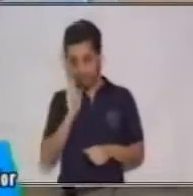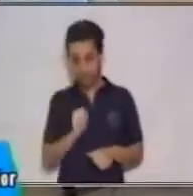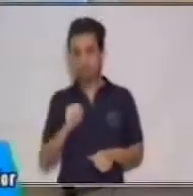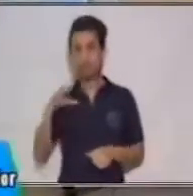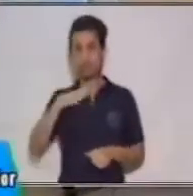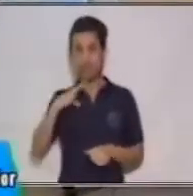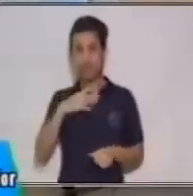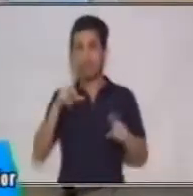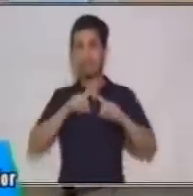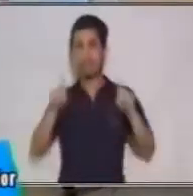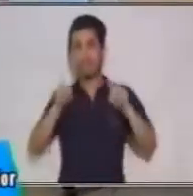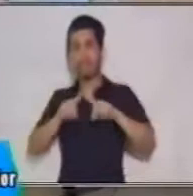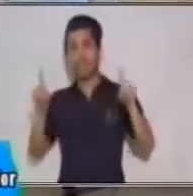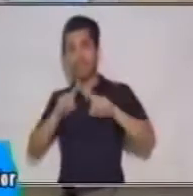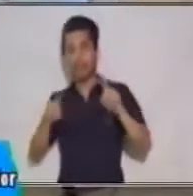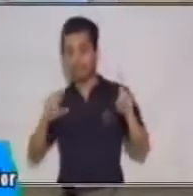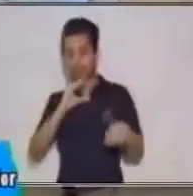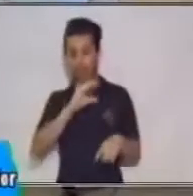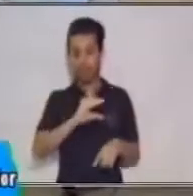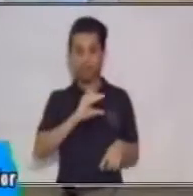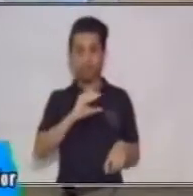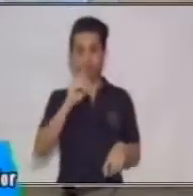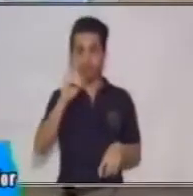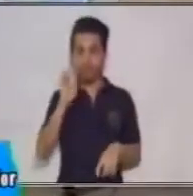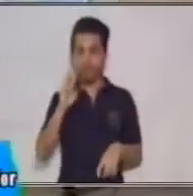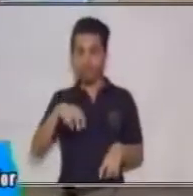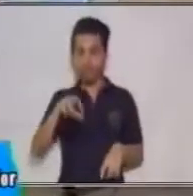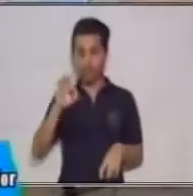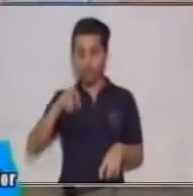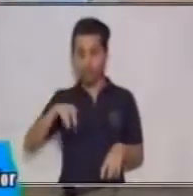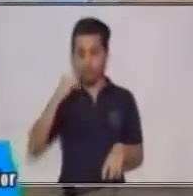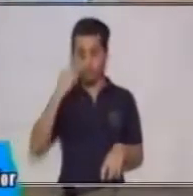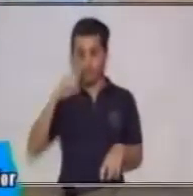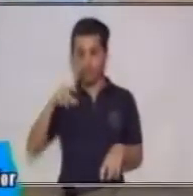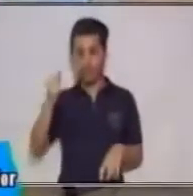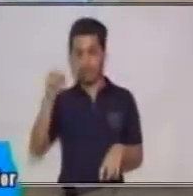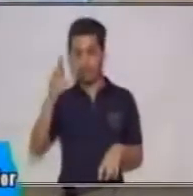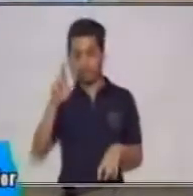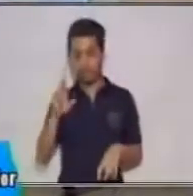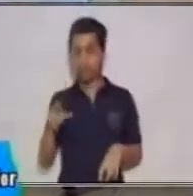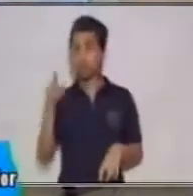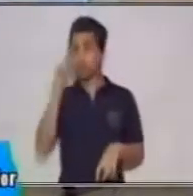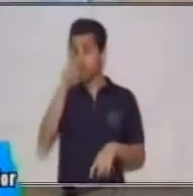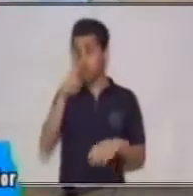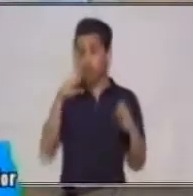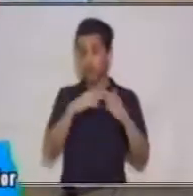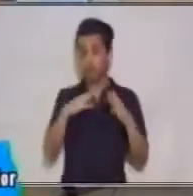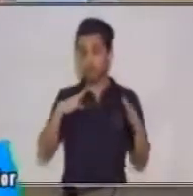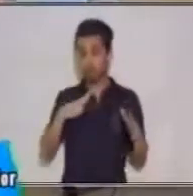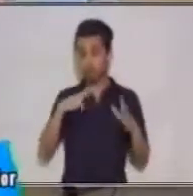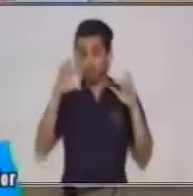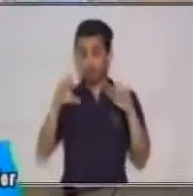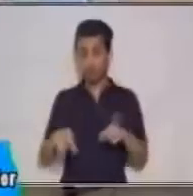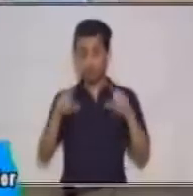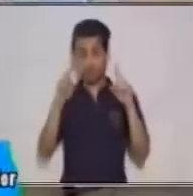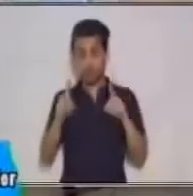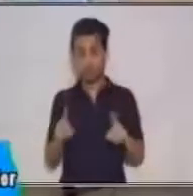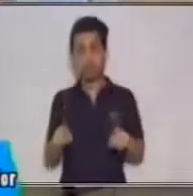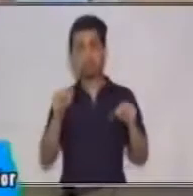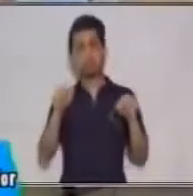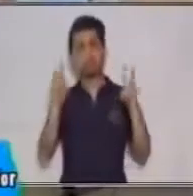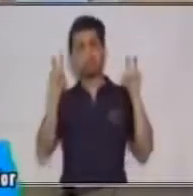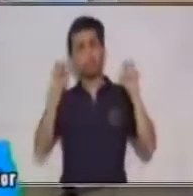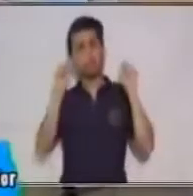en casa hay alguna persona con discapacidad, este tema le ayudará a ejercitar habilidades y destrezas como